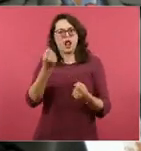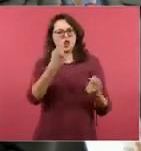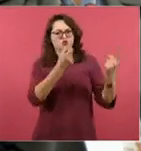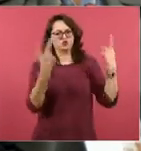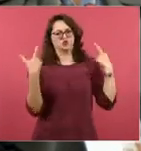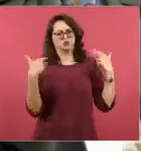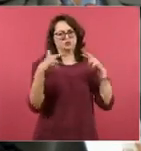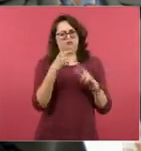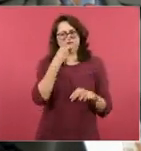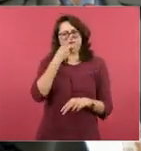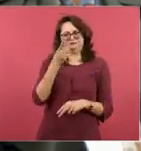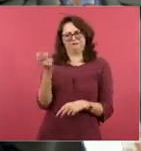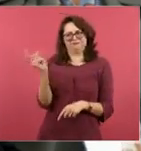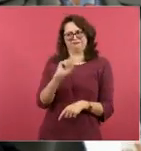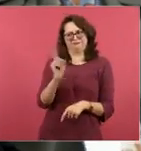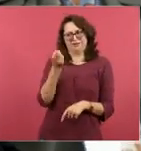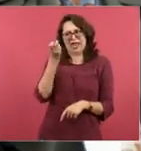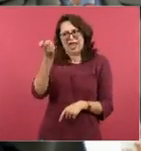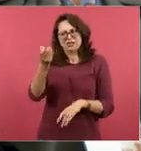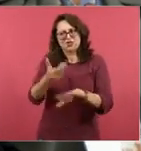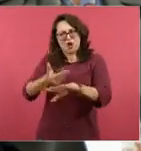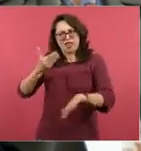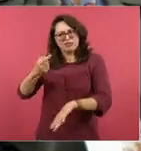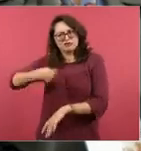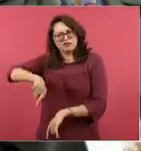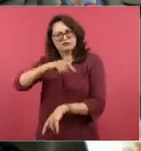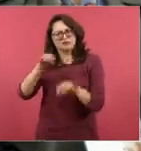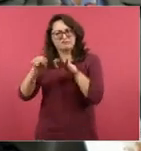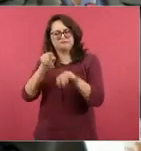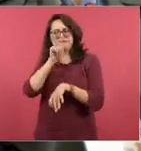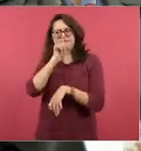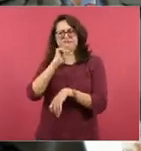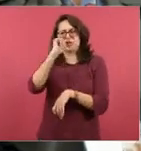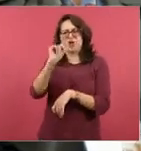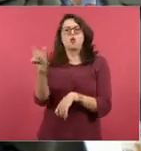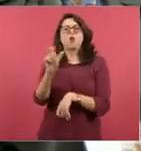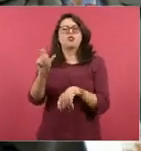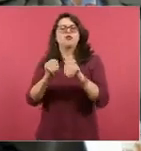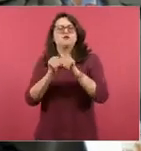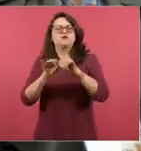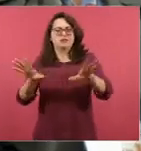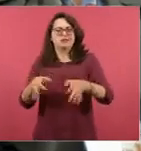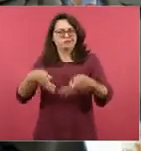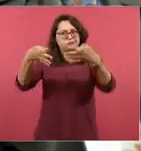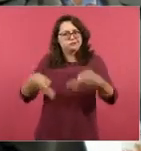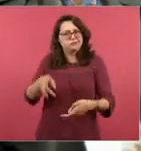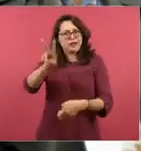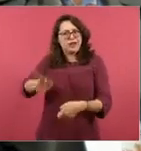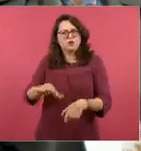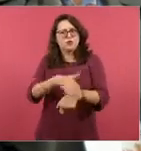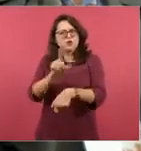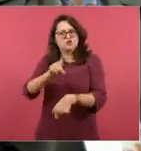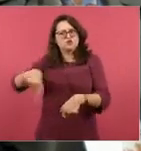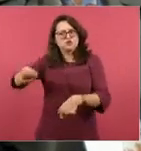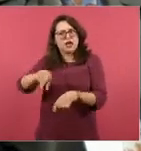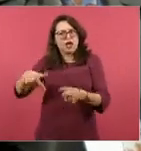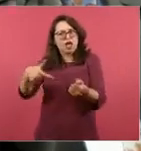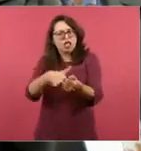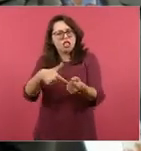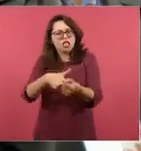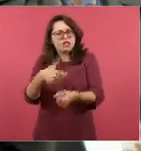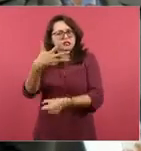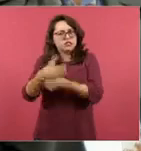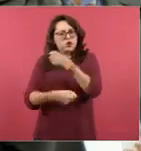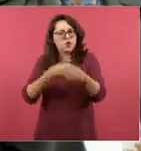en juntas de consejo técnico en versión preliminar. Y por otro lado, en el tema del libro